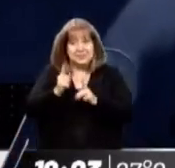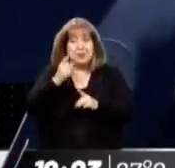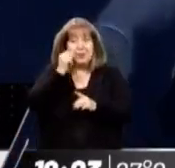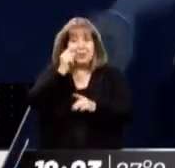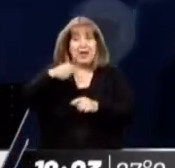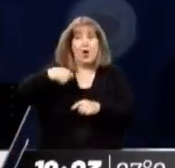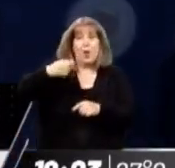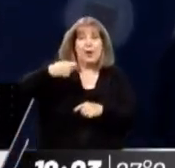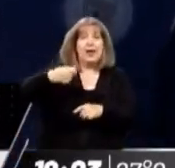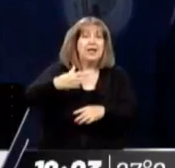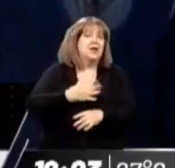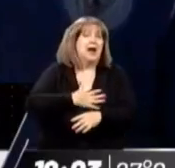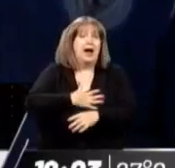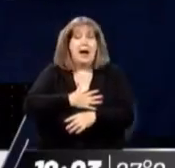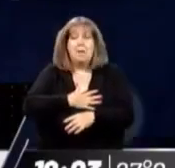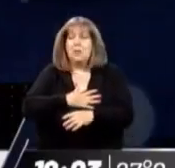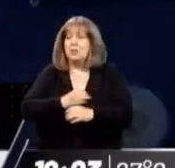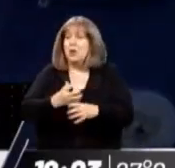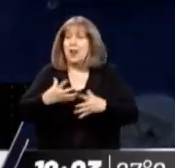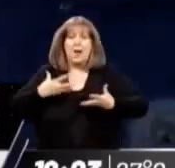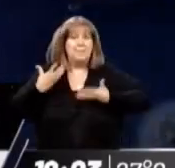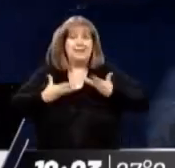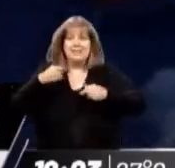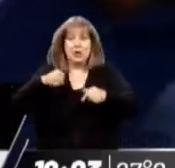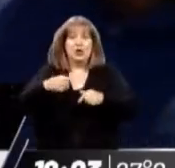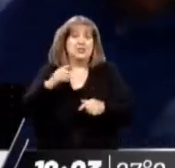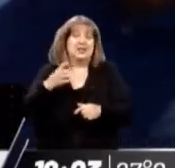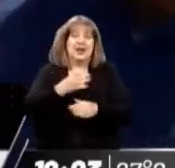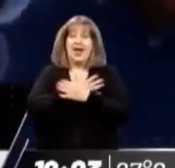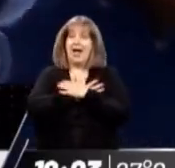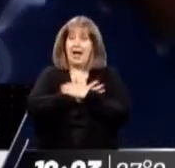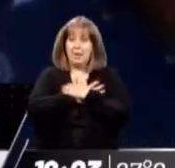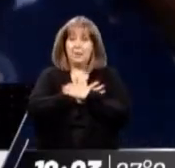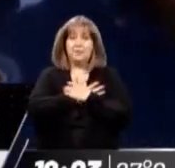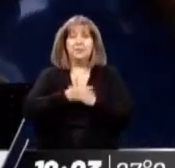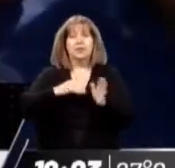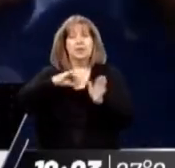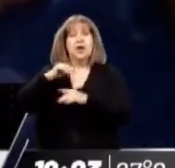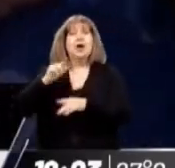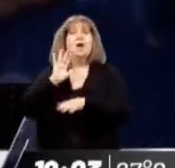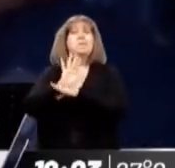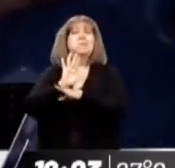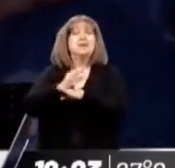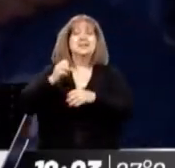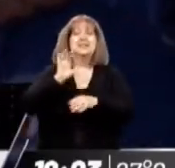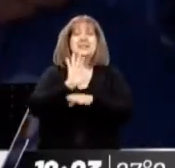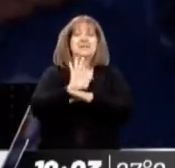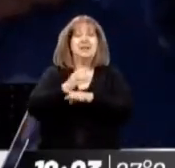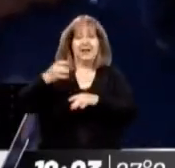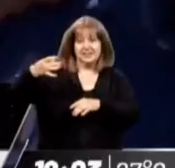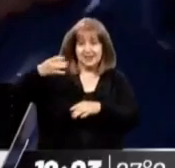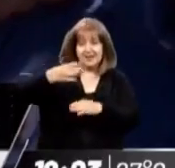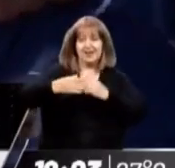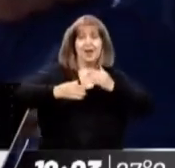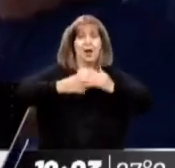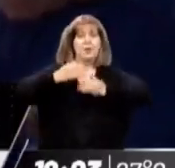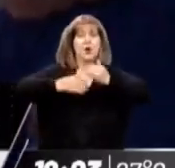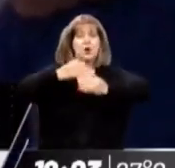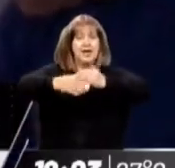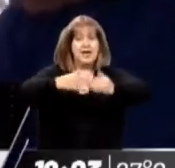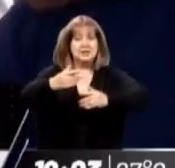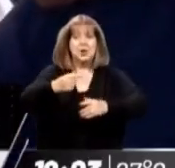ferroviaria, amo esto, pasión. Hoy en la actualidad significa progreso, desarrollo, dejar de ser un